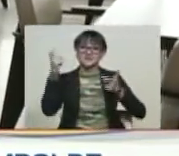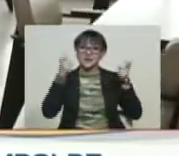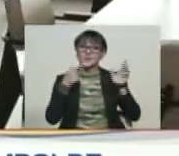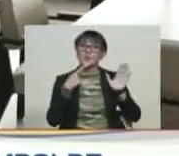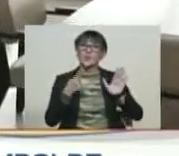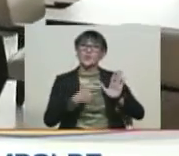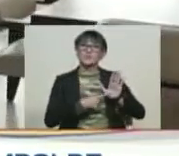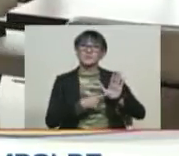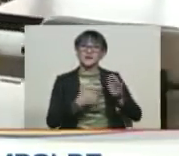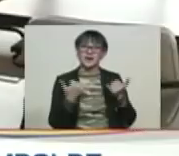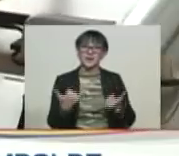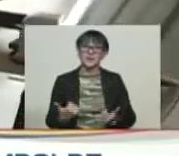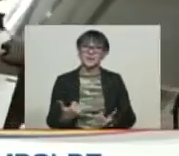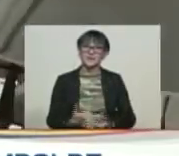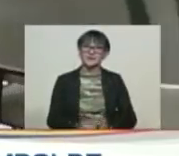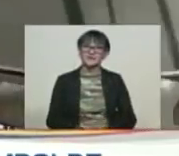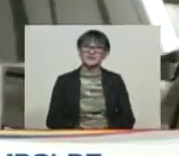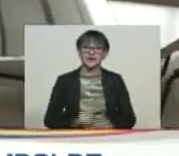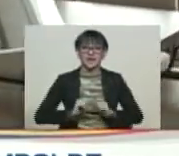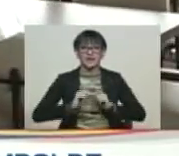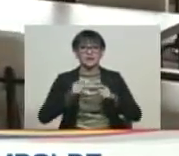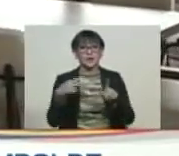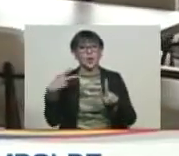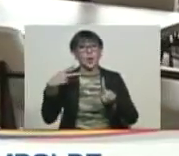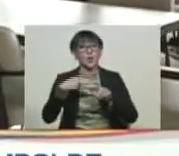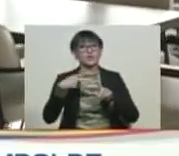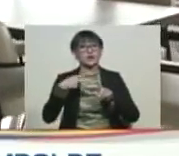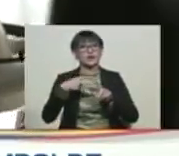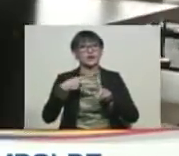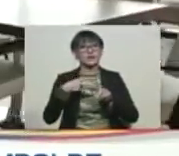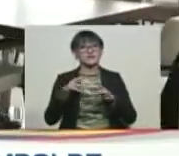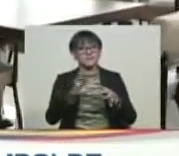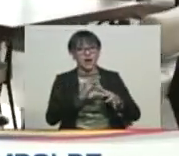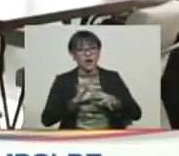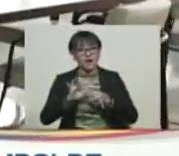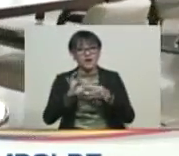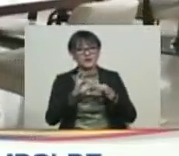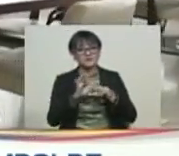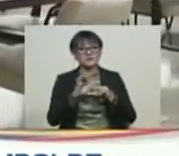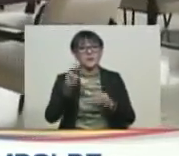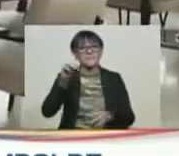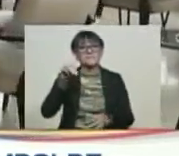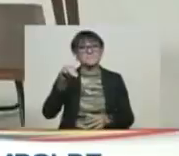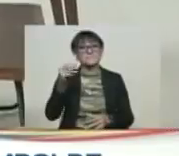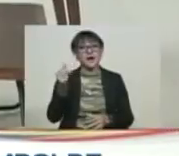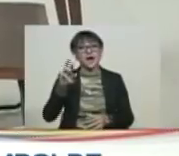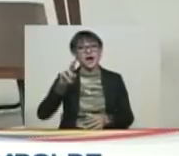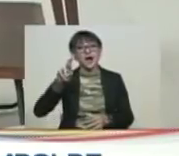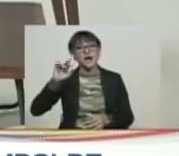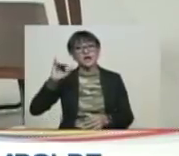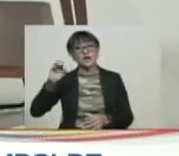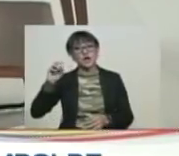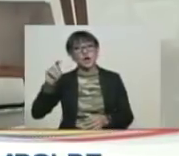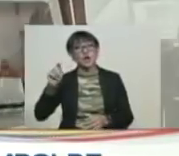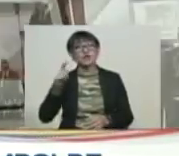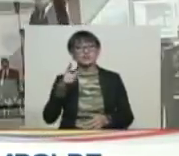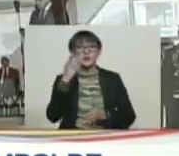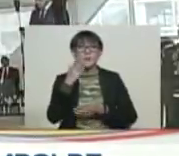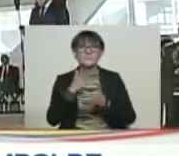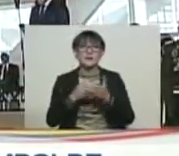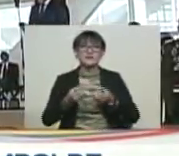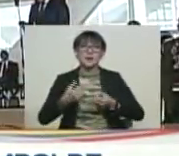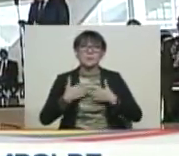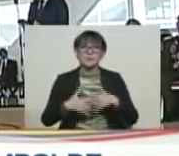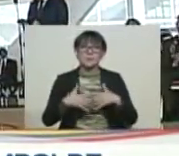Chávez. Entrego este hotel en alianza con Barriot para que este hotel sirva como parte del